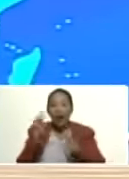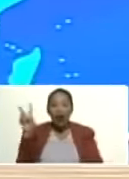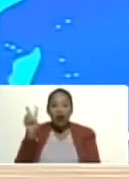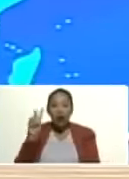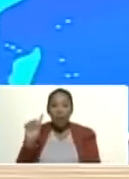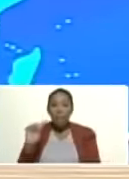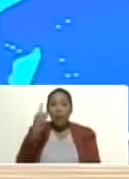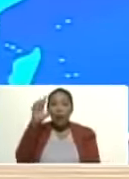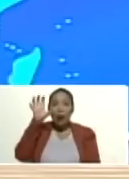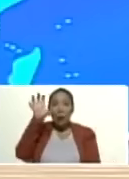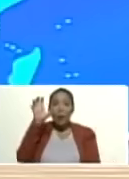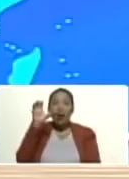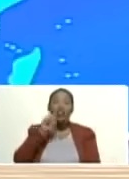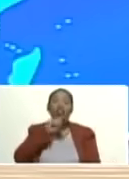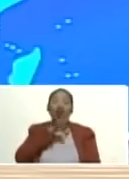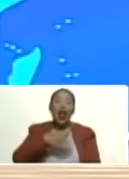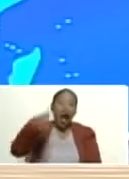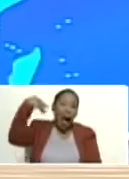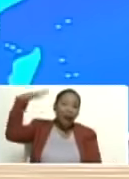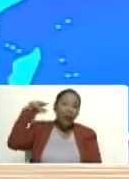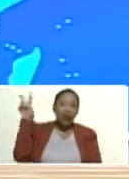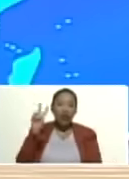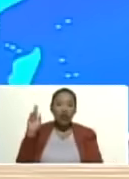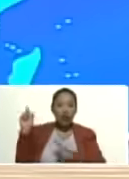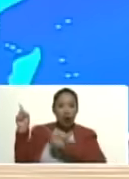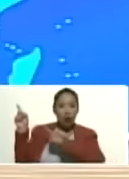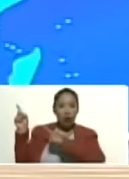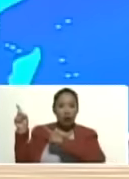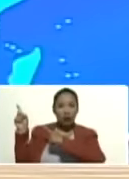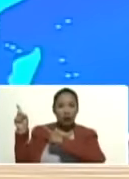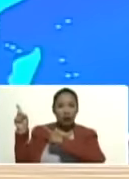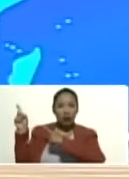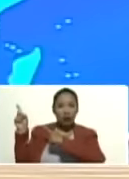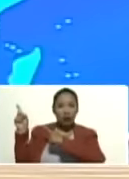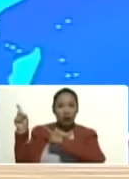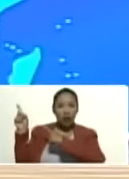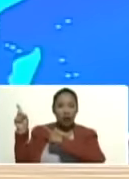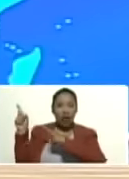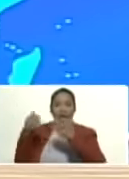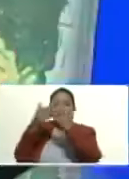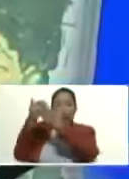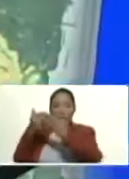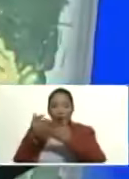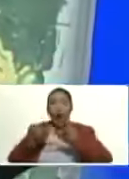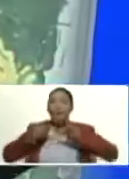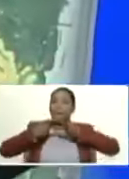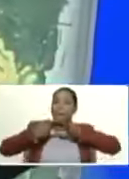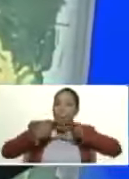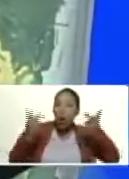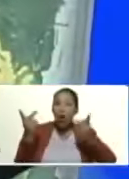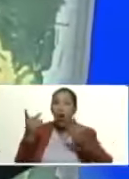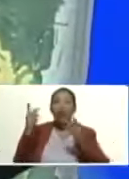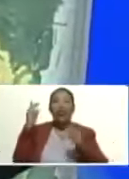mapa que tenemos nosotros que conocer, estudiar, publicar.